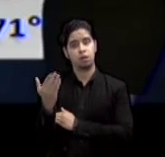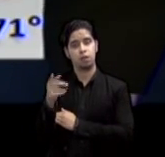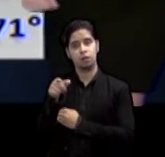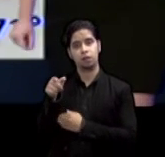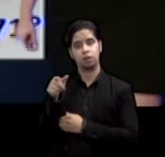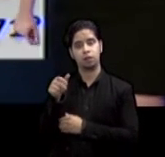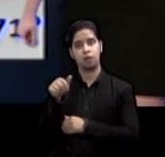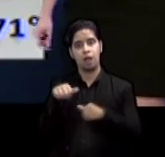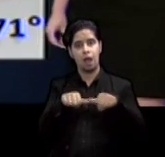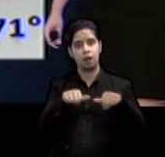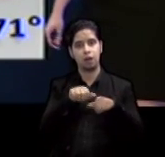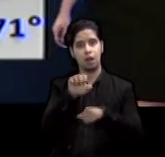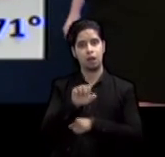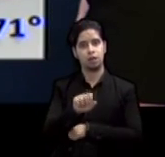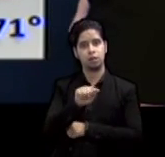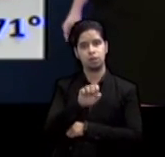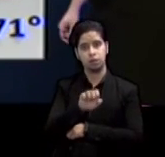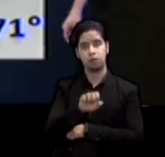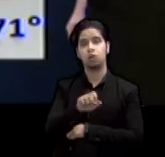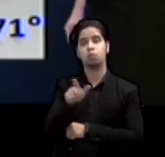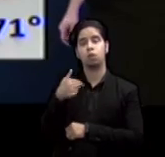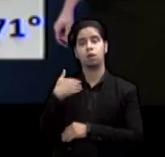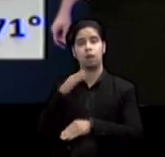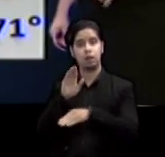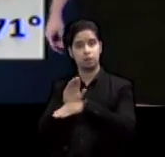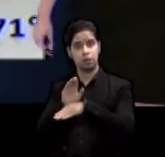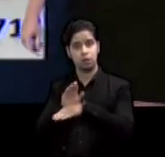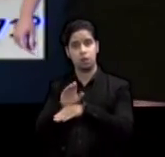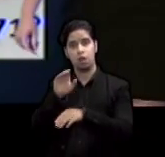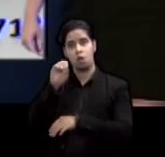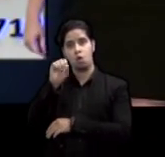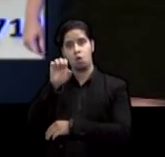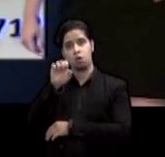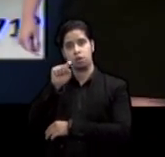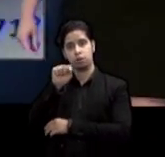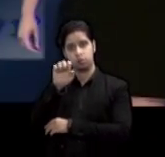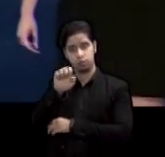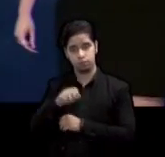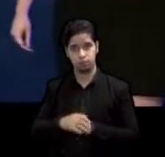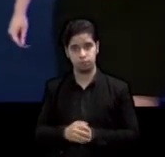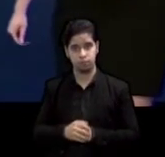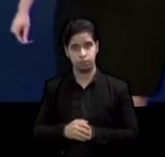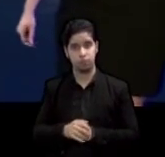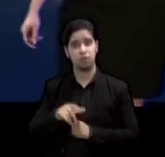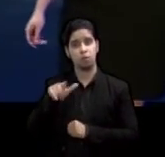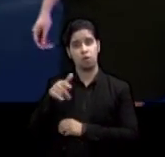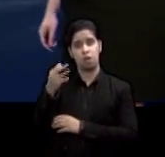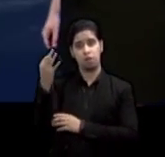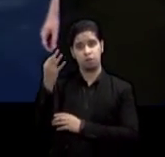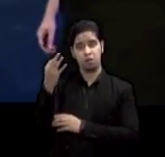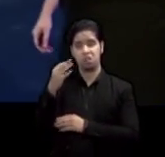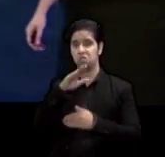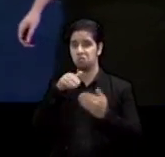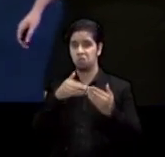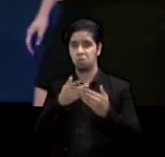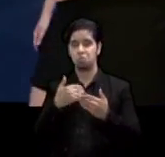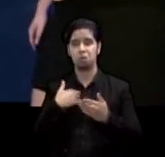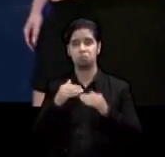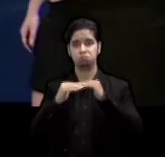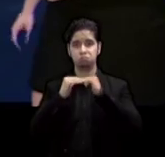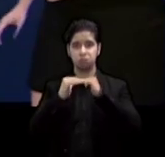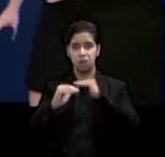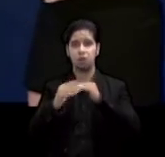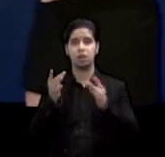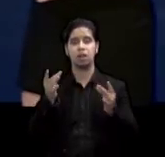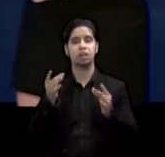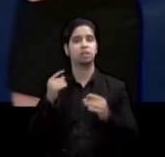este y durante la tarde para la zona oeste de la isla. Después del viernes volveremos a las condiciones del tiempo bastante estables y secas.